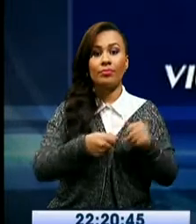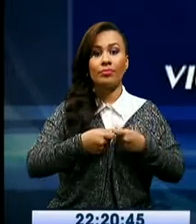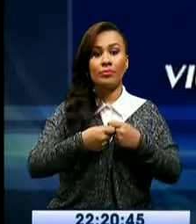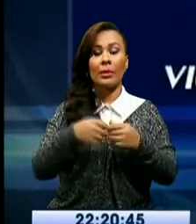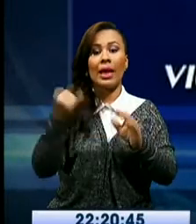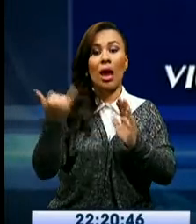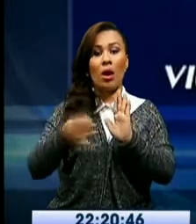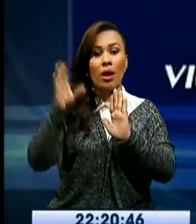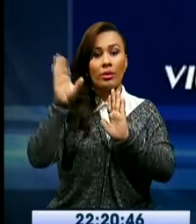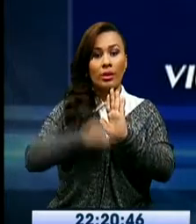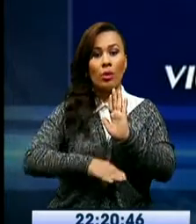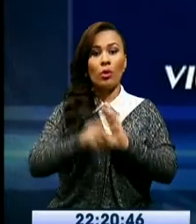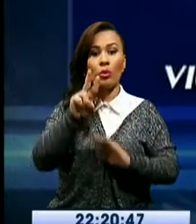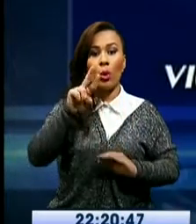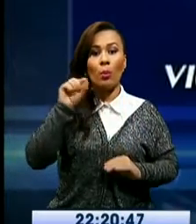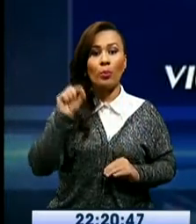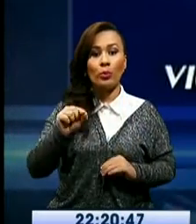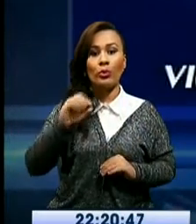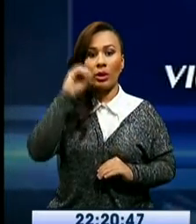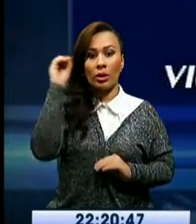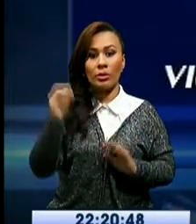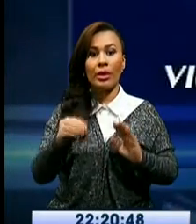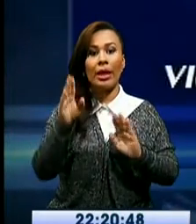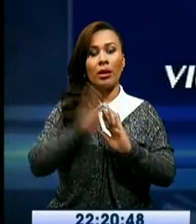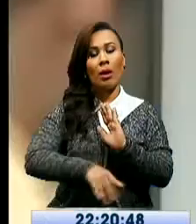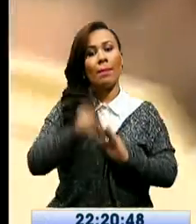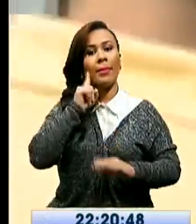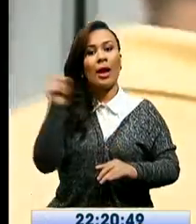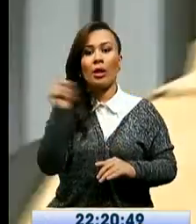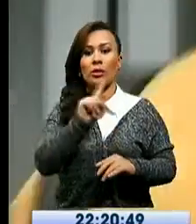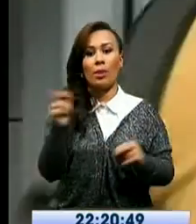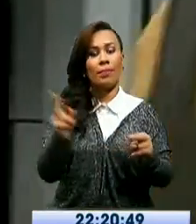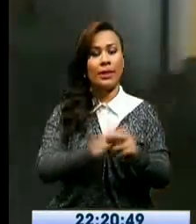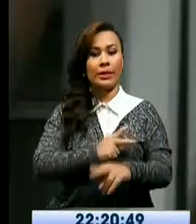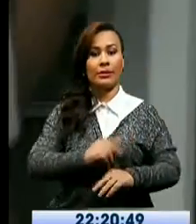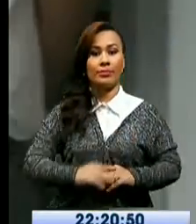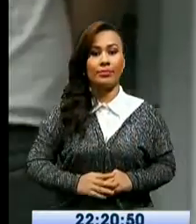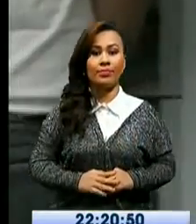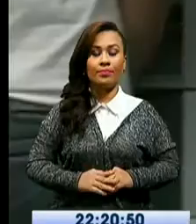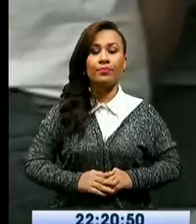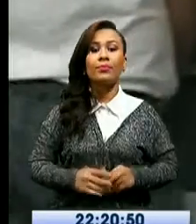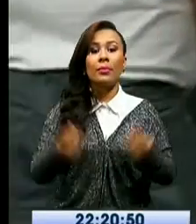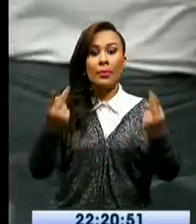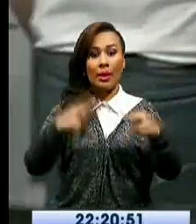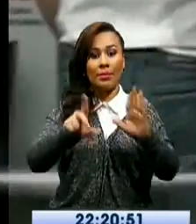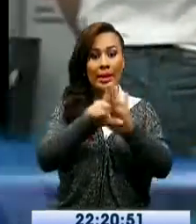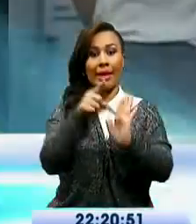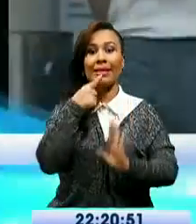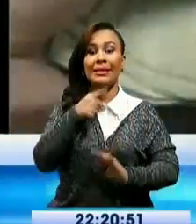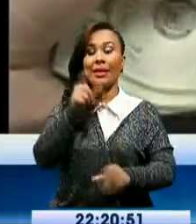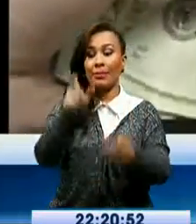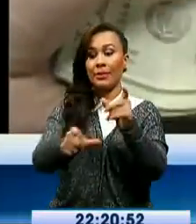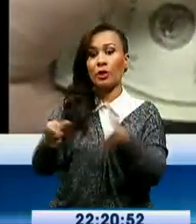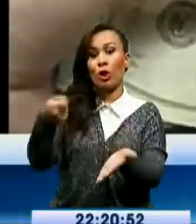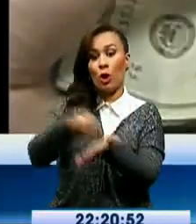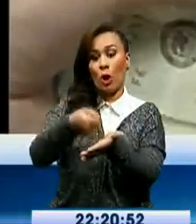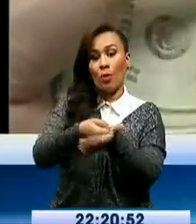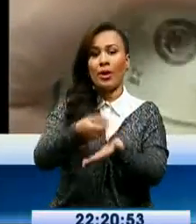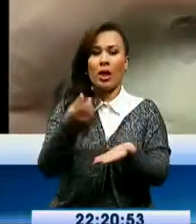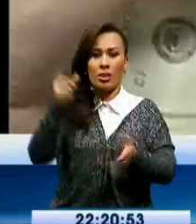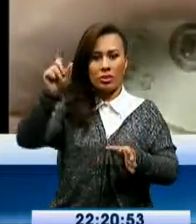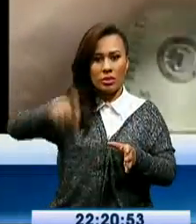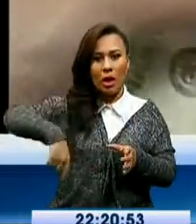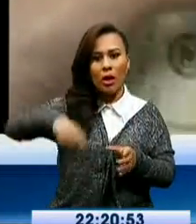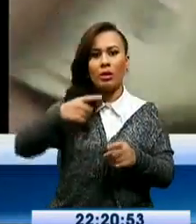descuento de 2 puntos porcentuales para que no se vean afectados. Además, la ley establece que las personas que compren con dinero electrónico